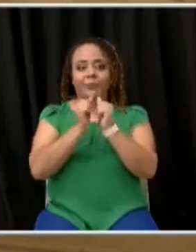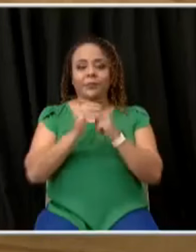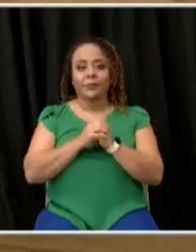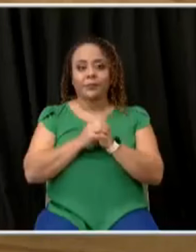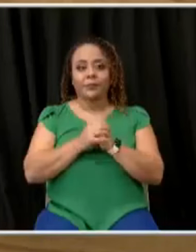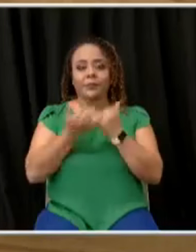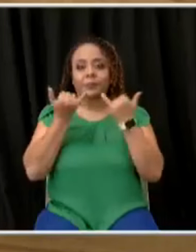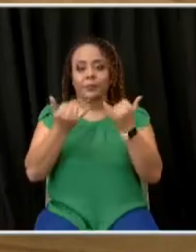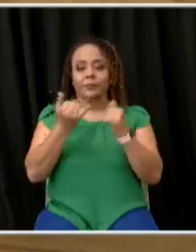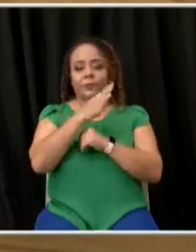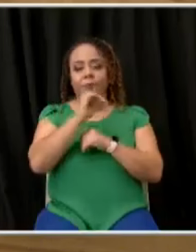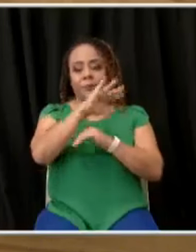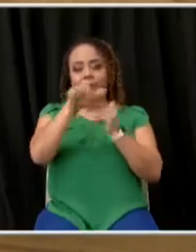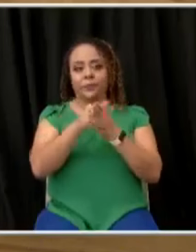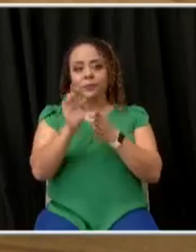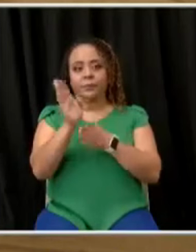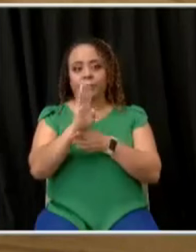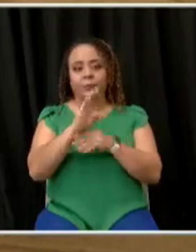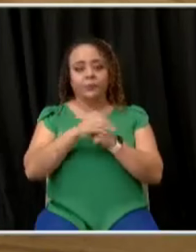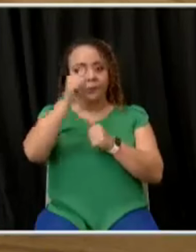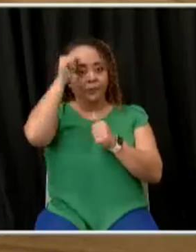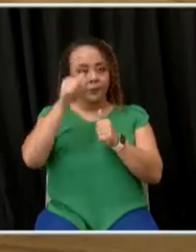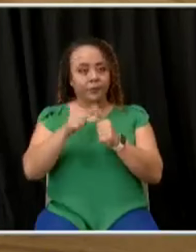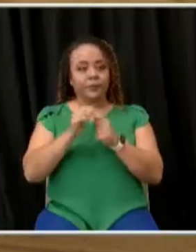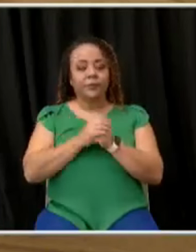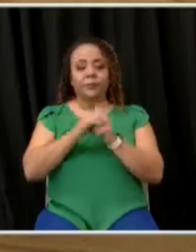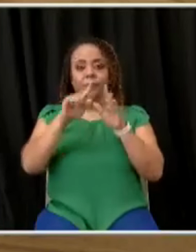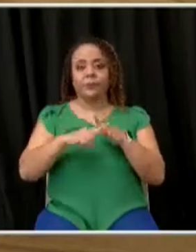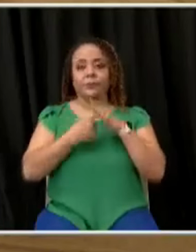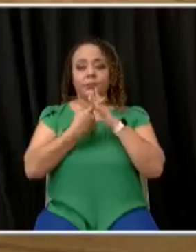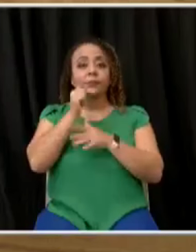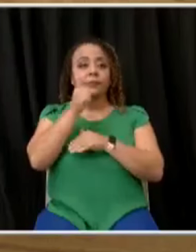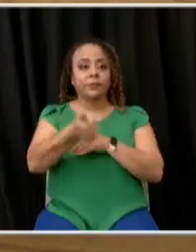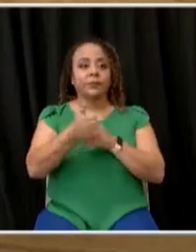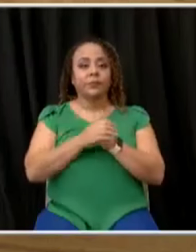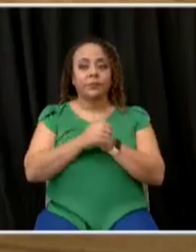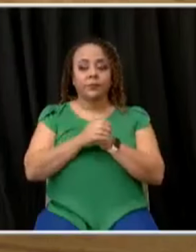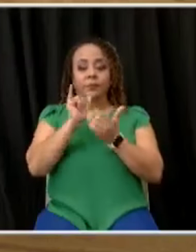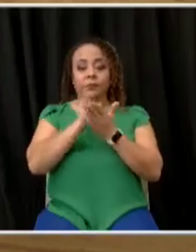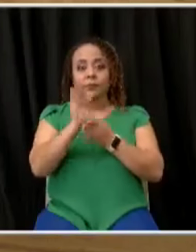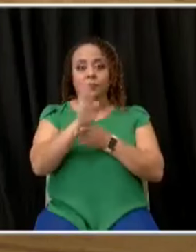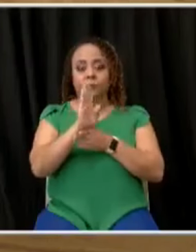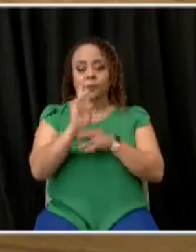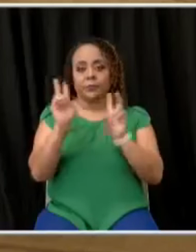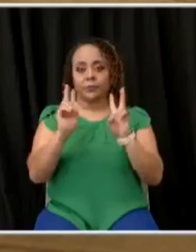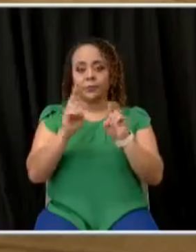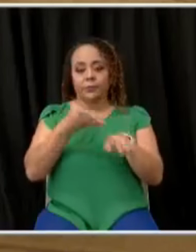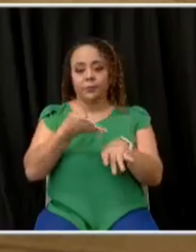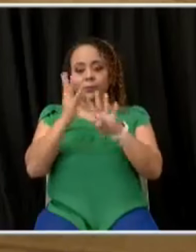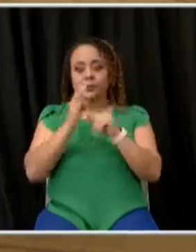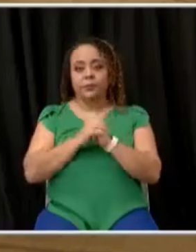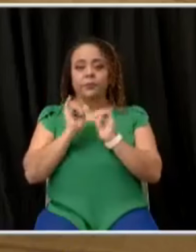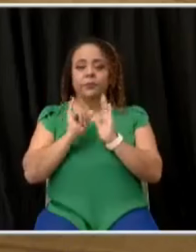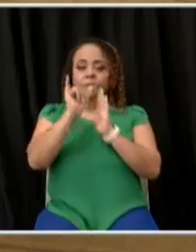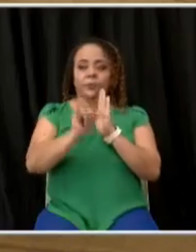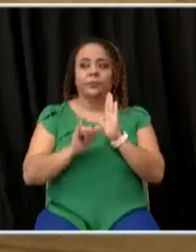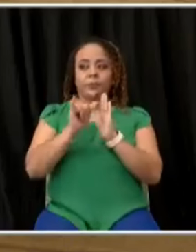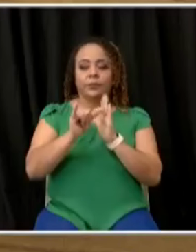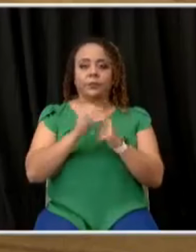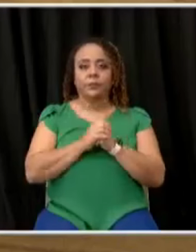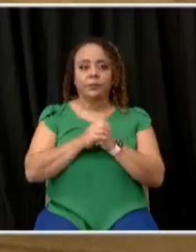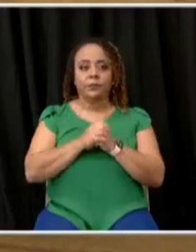en esta y en todas las transmisiones. Les recordamos que a partir de mañana esta transmisión en vivo estará colgada en nuestro canal de